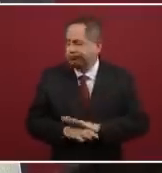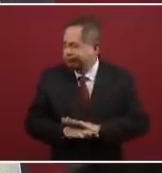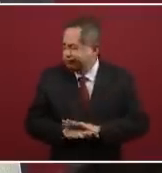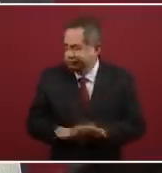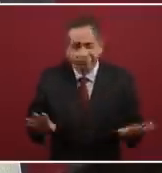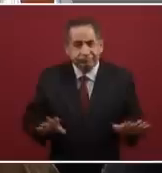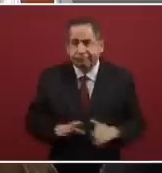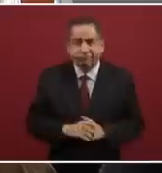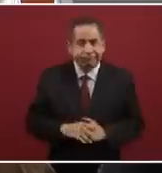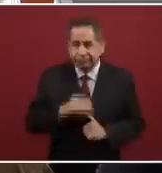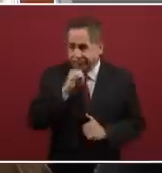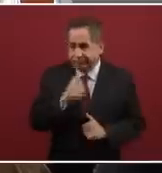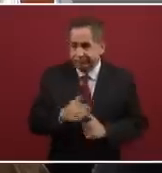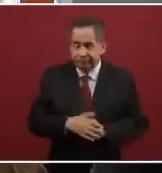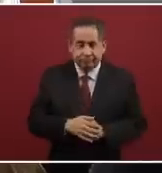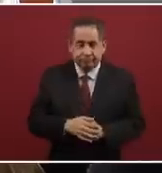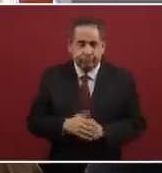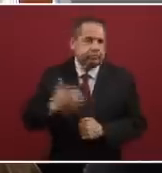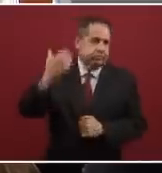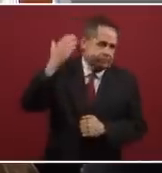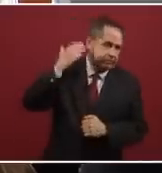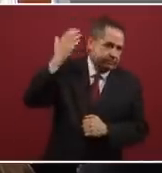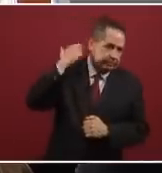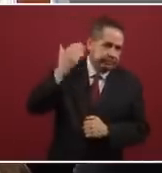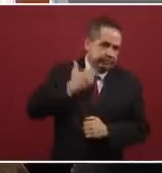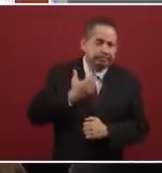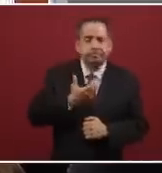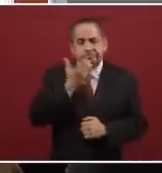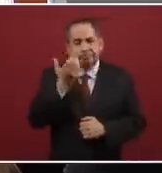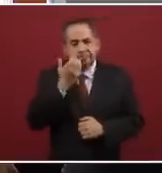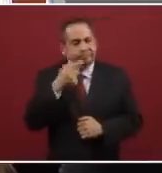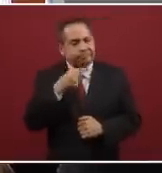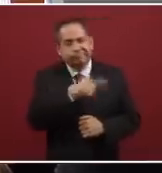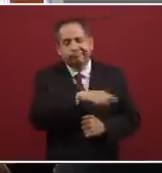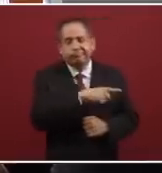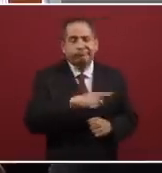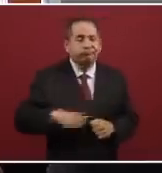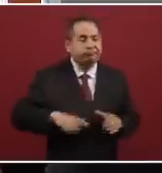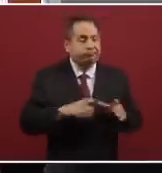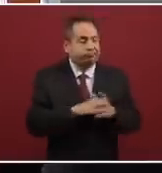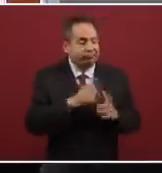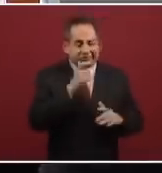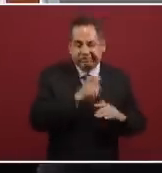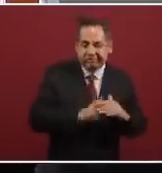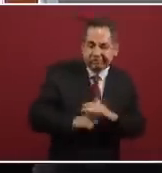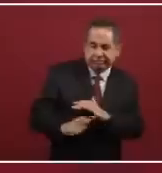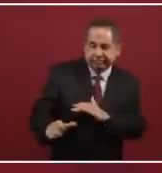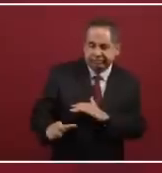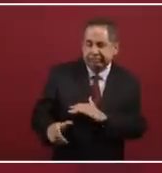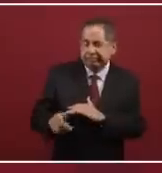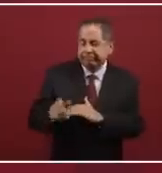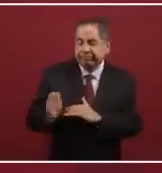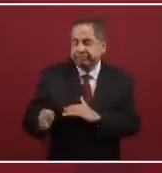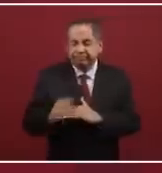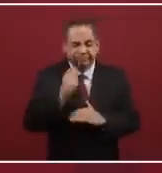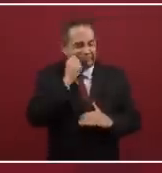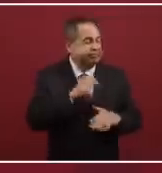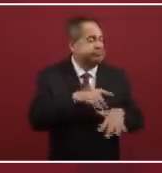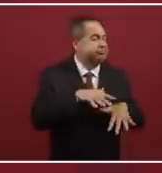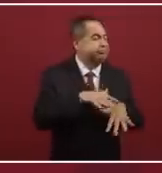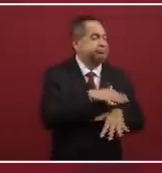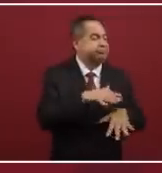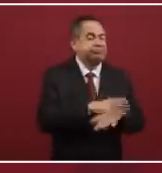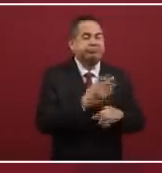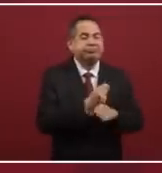porque como se acostumbraba a sobornar, pues hacían